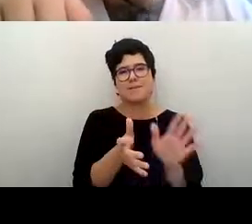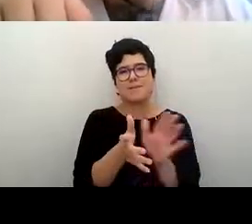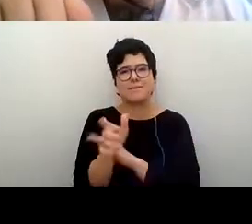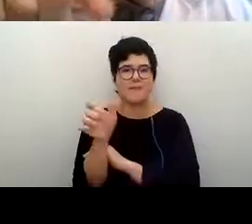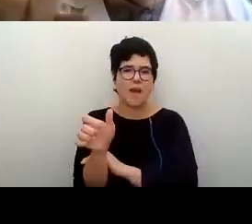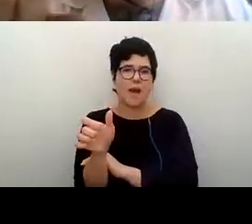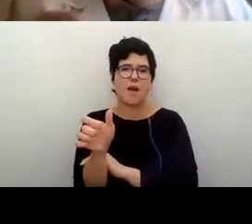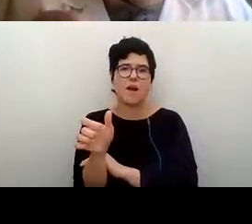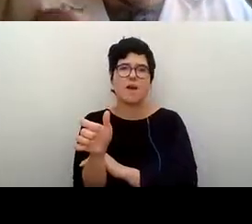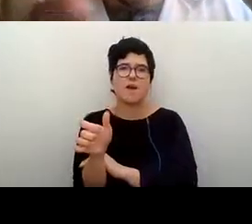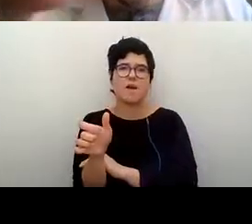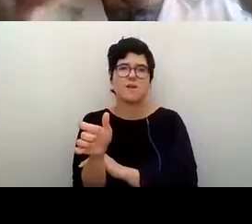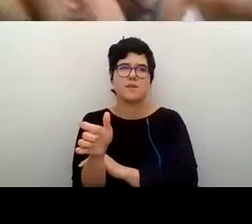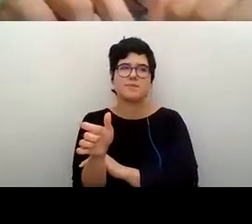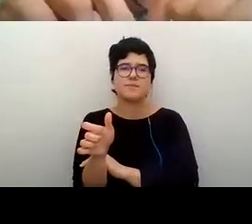que